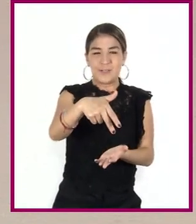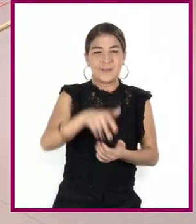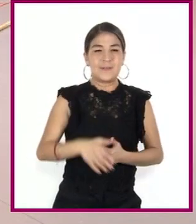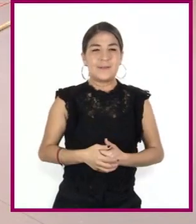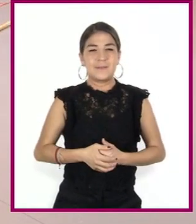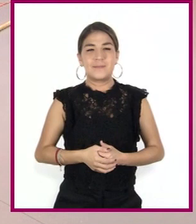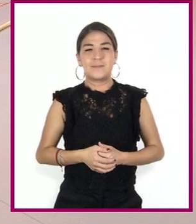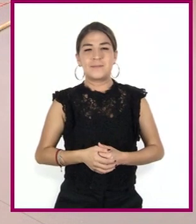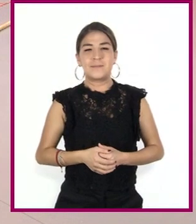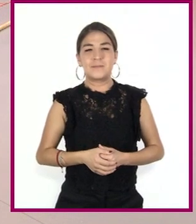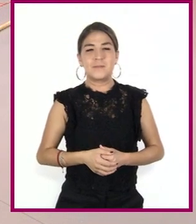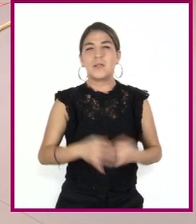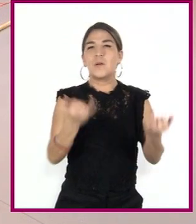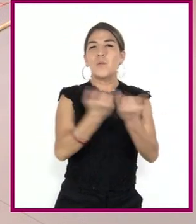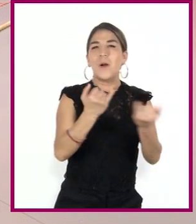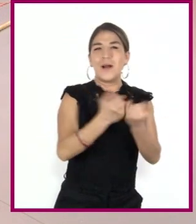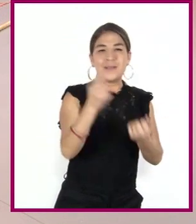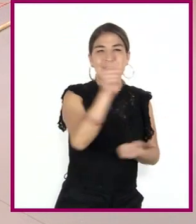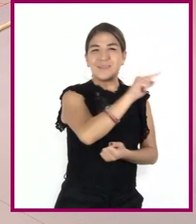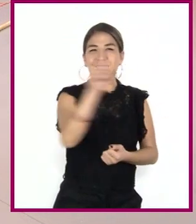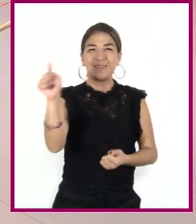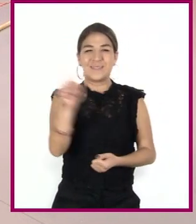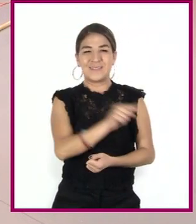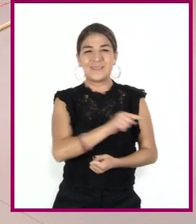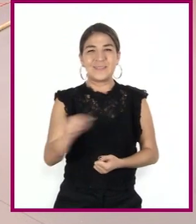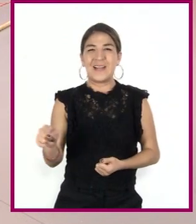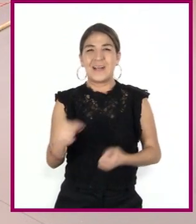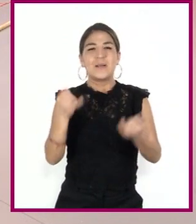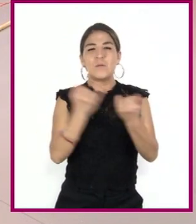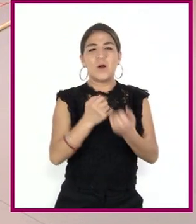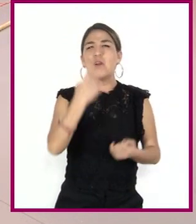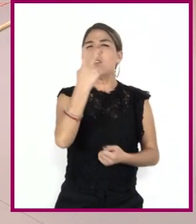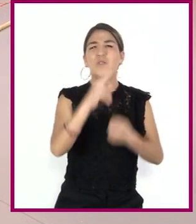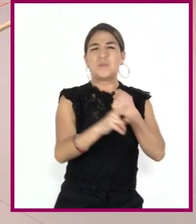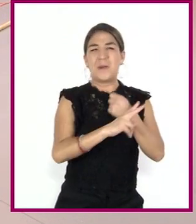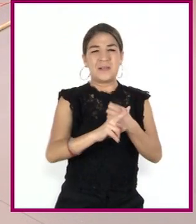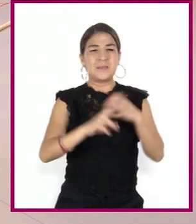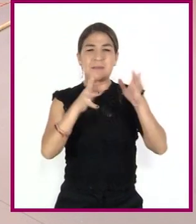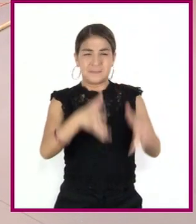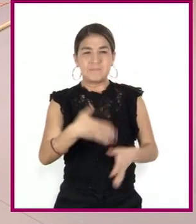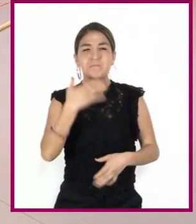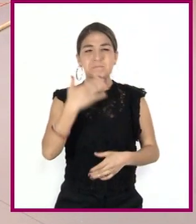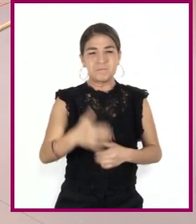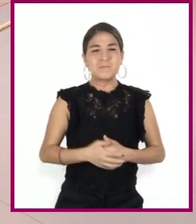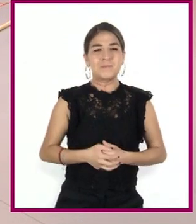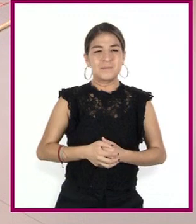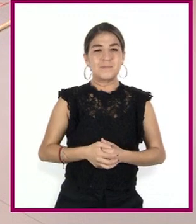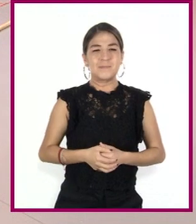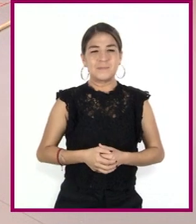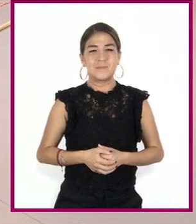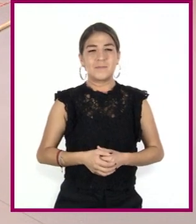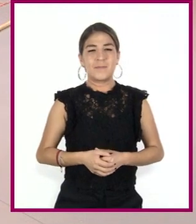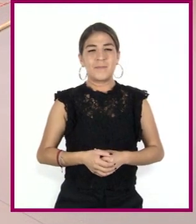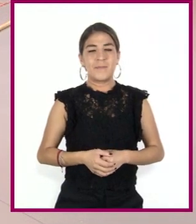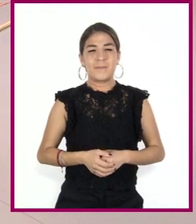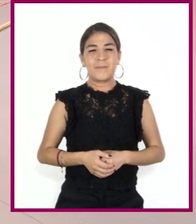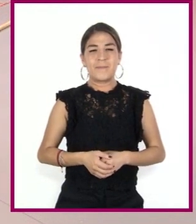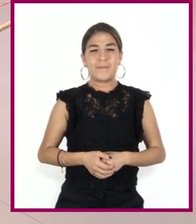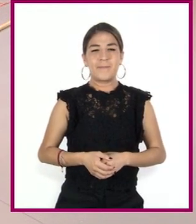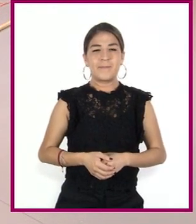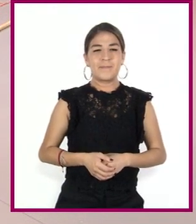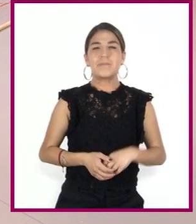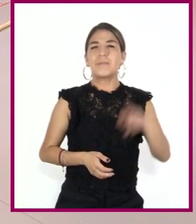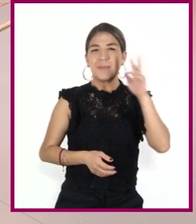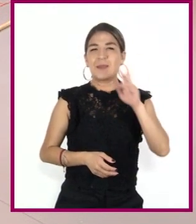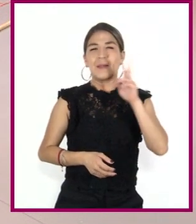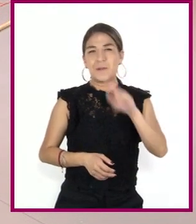en zigzag, pero con dos vasos yo creo que está muy bien. ¿Cómo ven? Perfecto. Igual nos da espacio para uno más, ¿no, maestra? Igual le podemos pedir